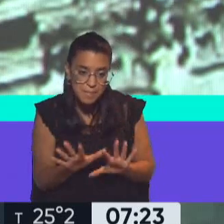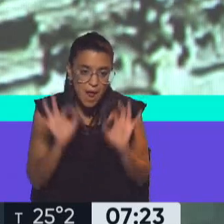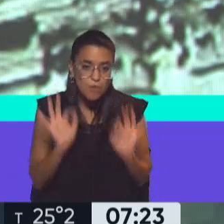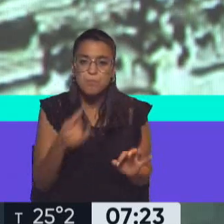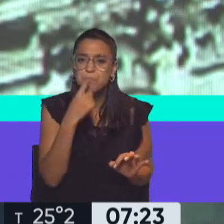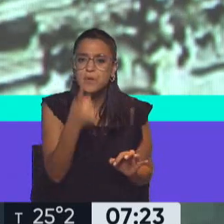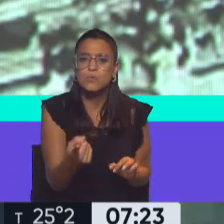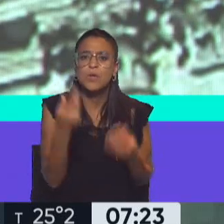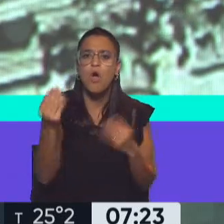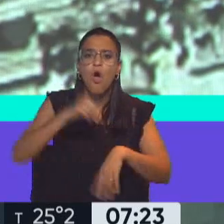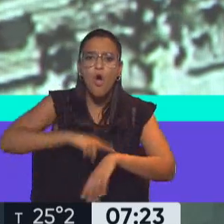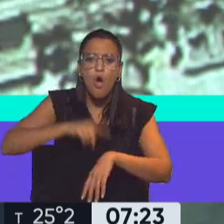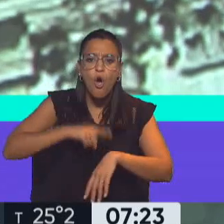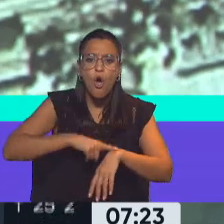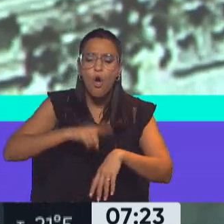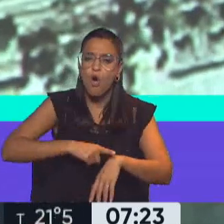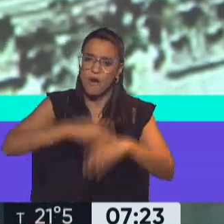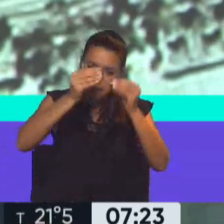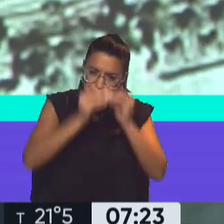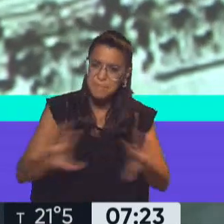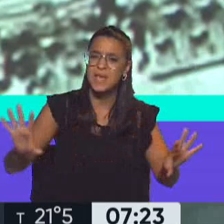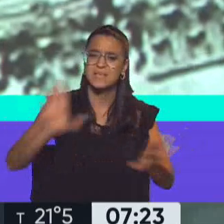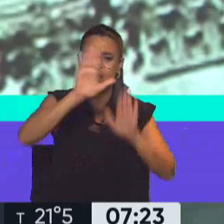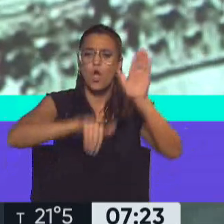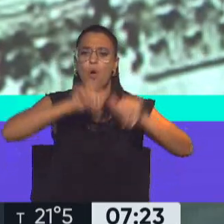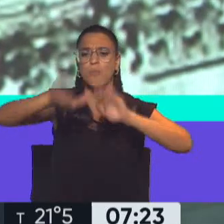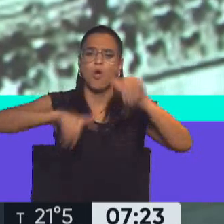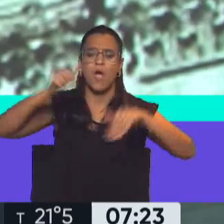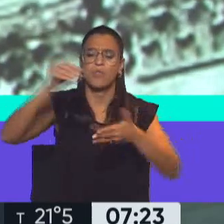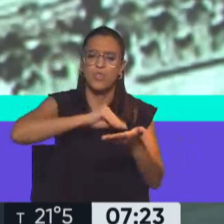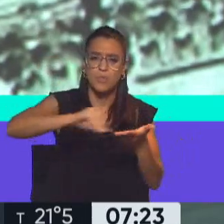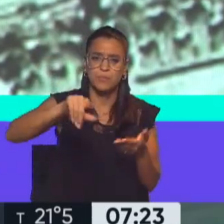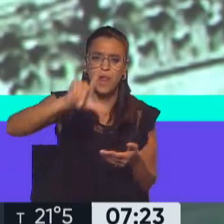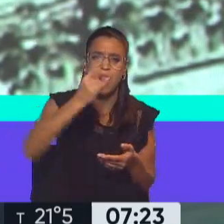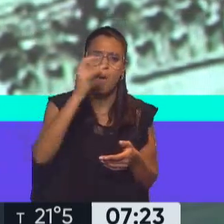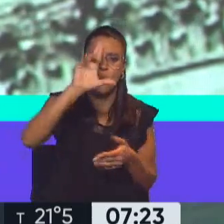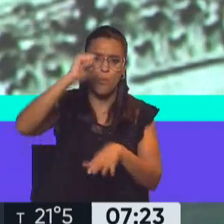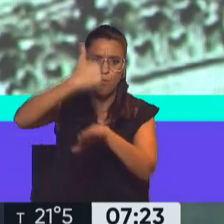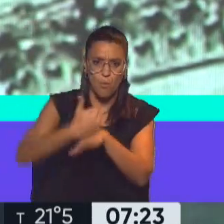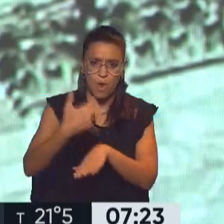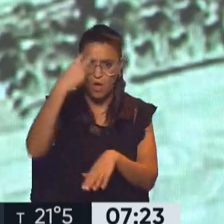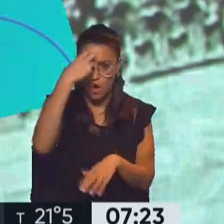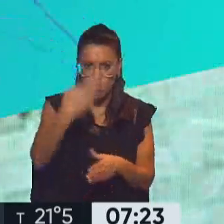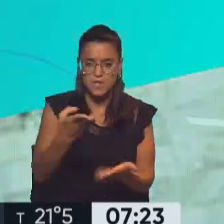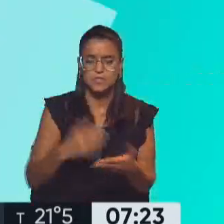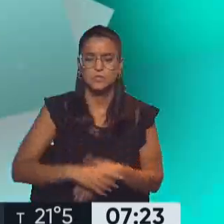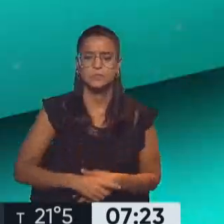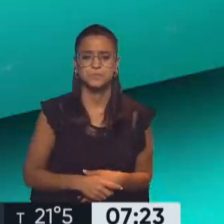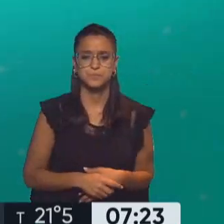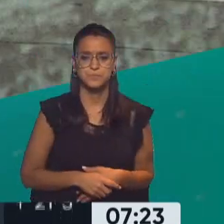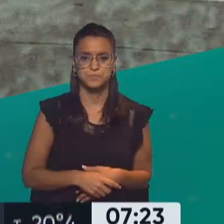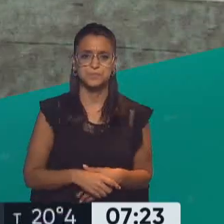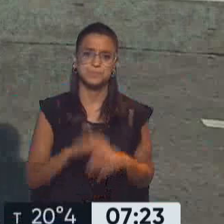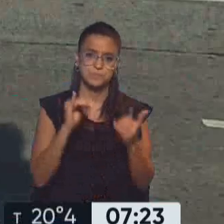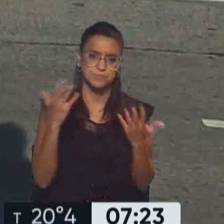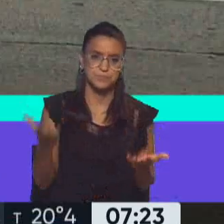le preguntamos a qué hora va a sonar la chicharra convocando a los diputados. Está Laura Mayocchi en la puerta del Congreso. Laura.